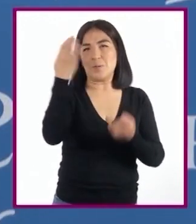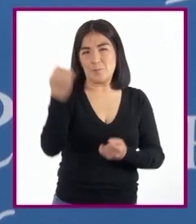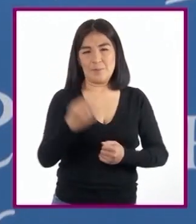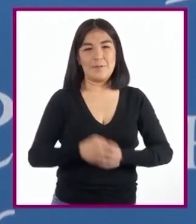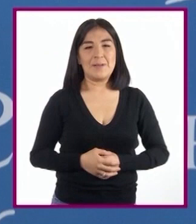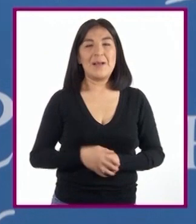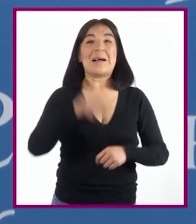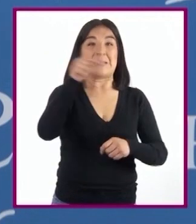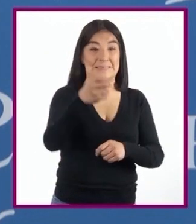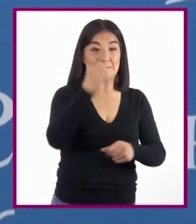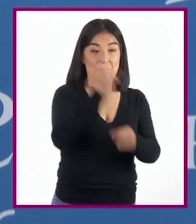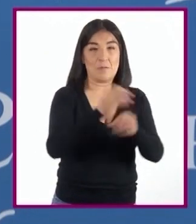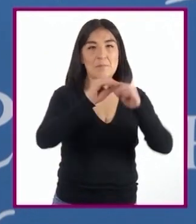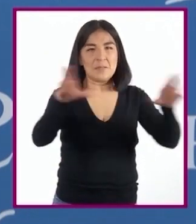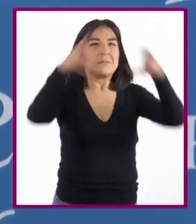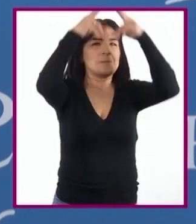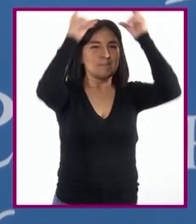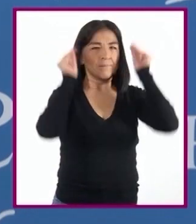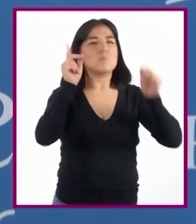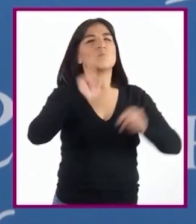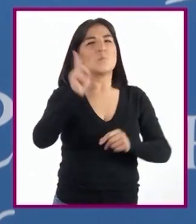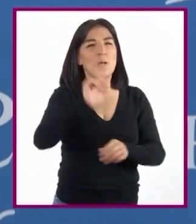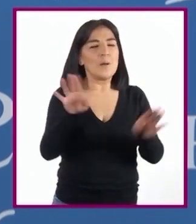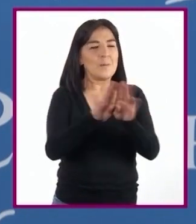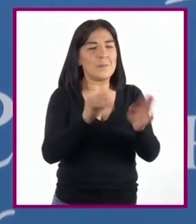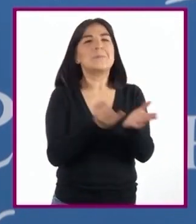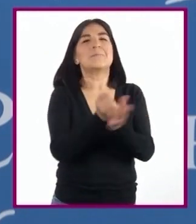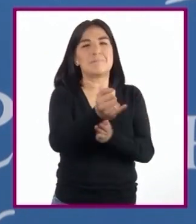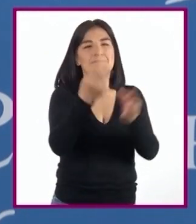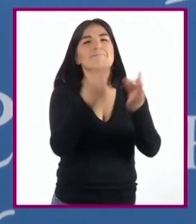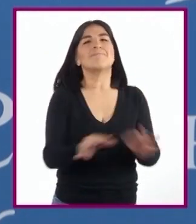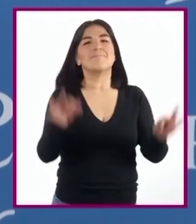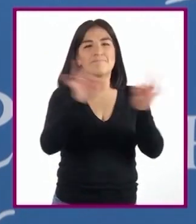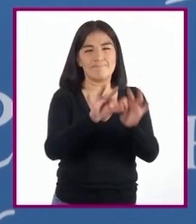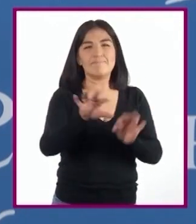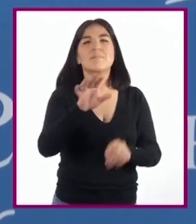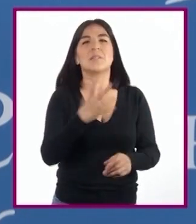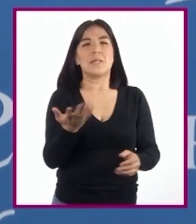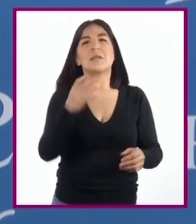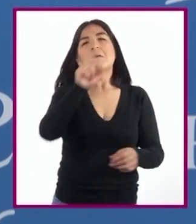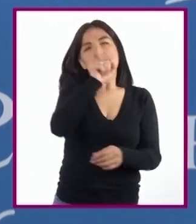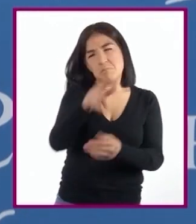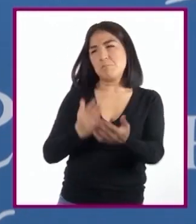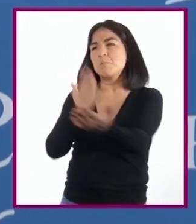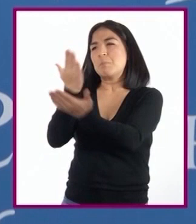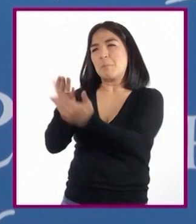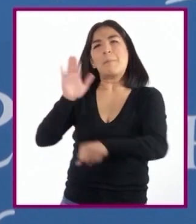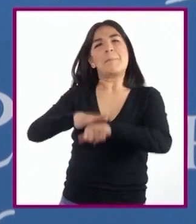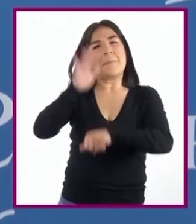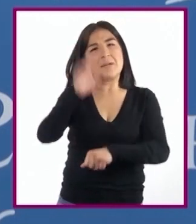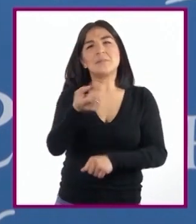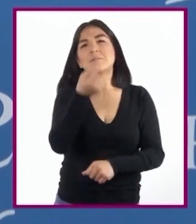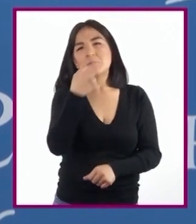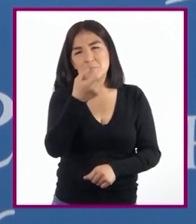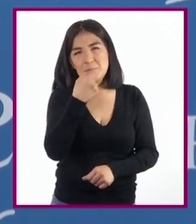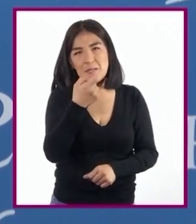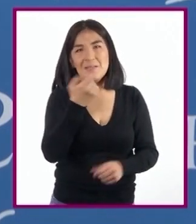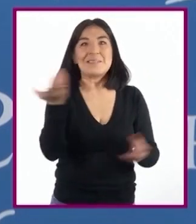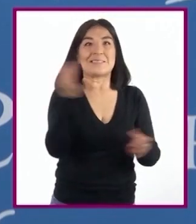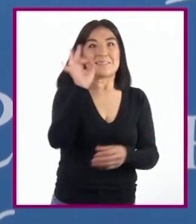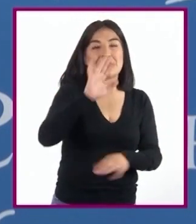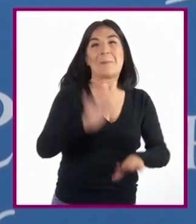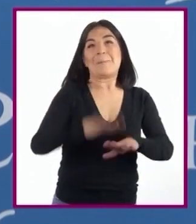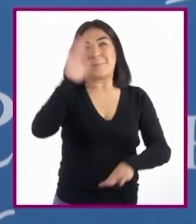la enfermera puede tomar decisiones importantes, como solicitar más medicamentos si la probabilidad fuera